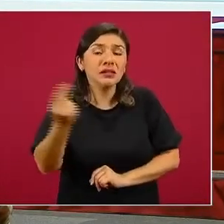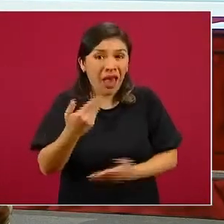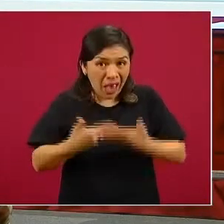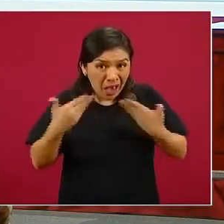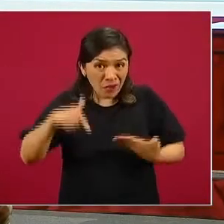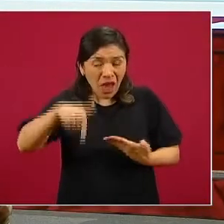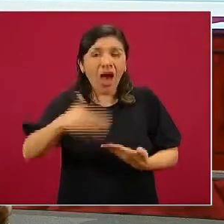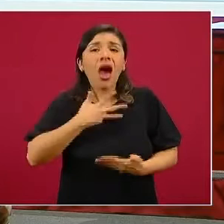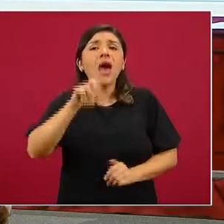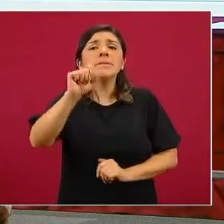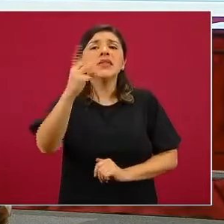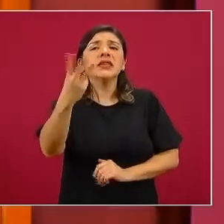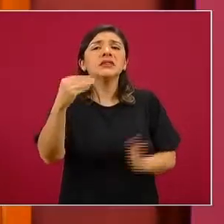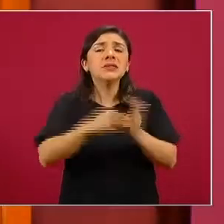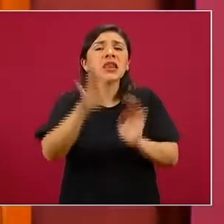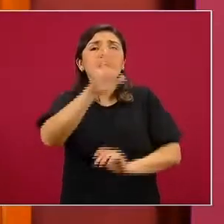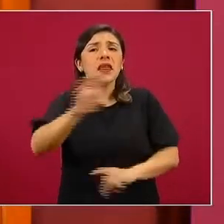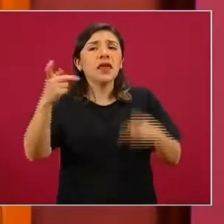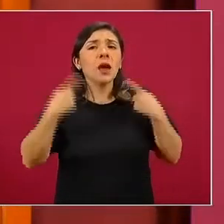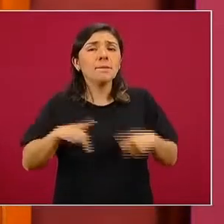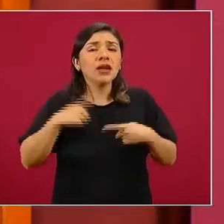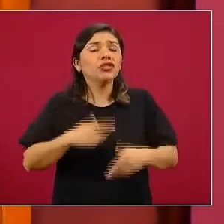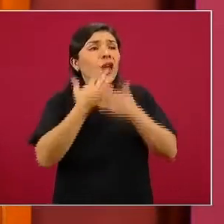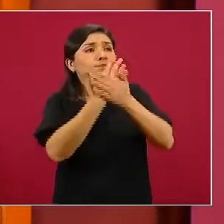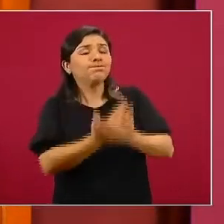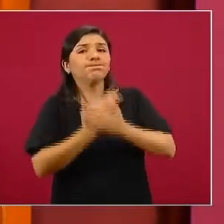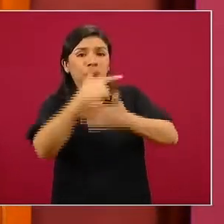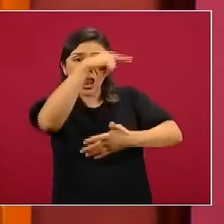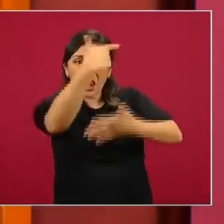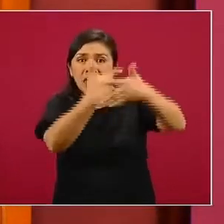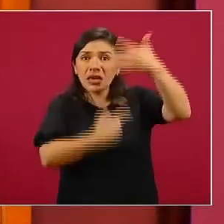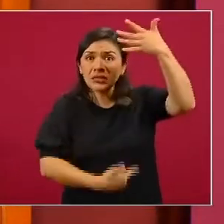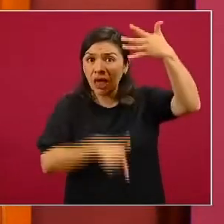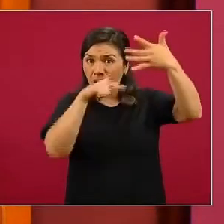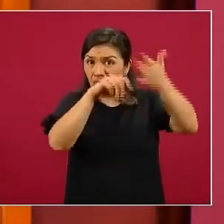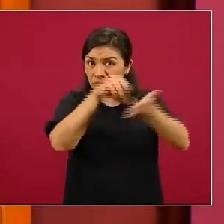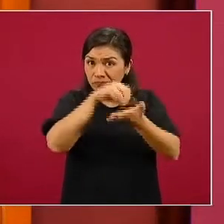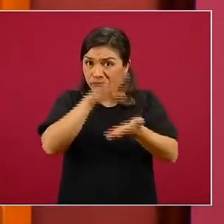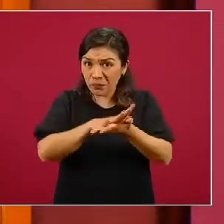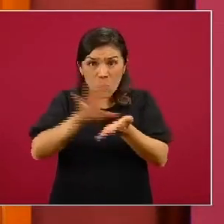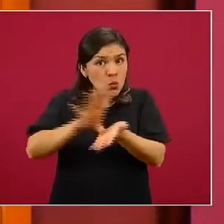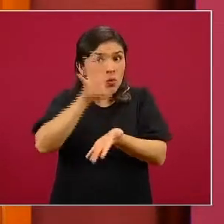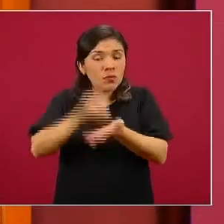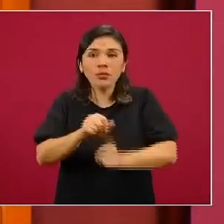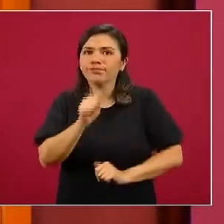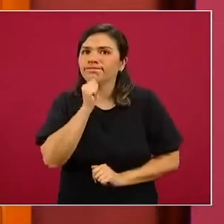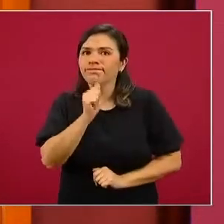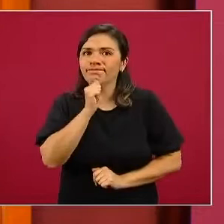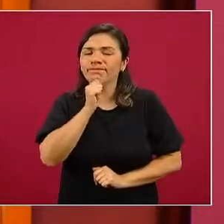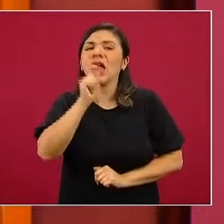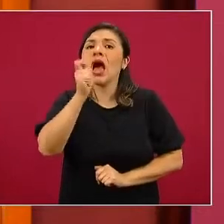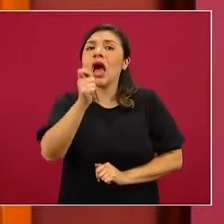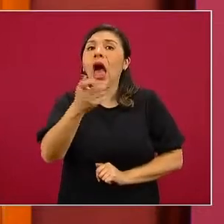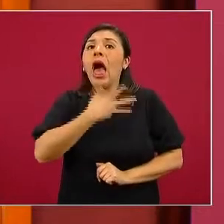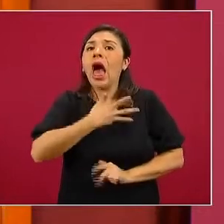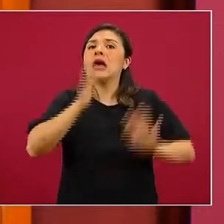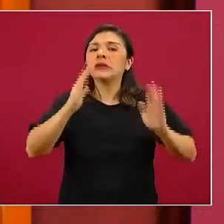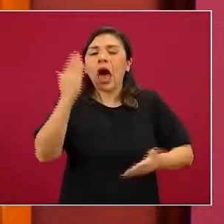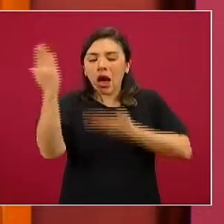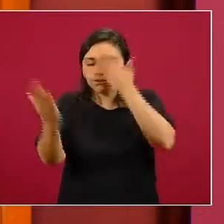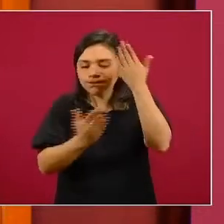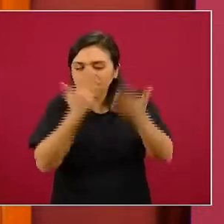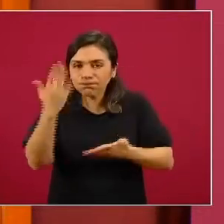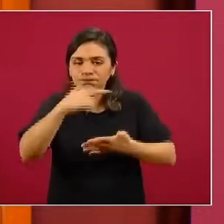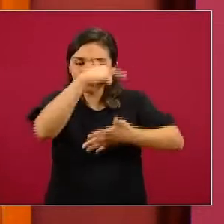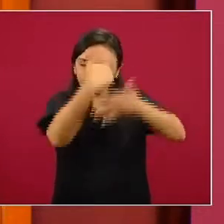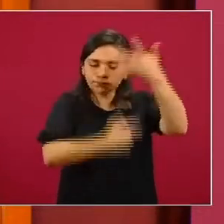existen 23.500 personas en espera, y este no es un registro absoluto. Son los que ya se estudiaron, que